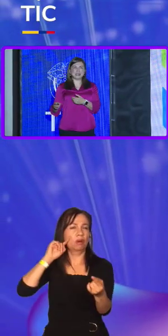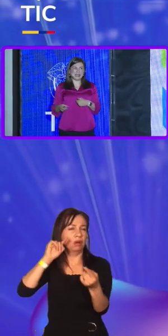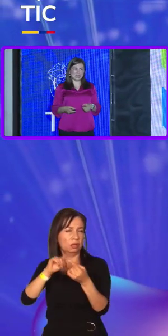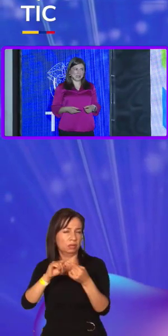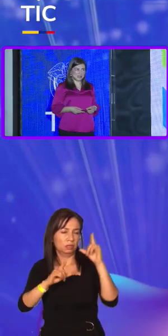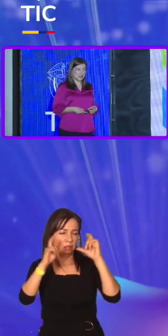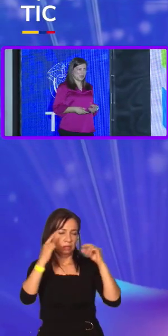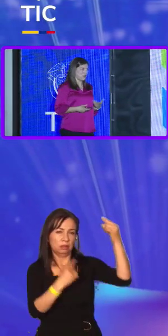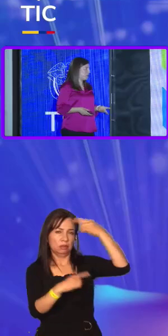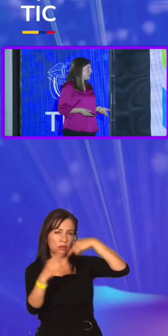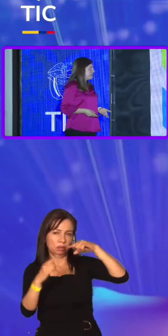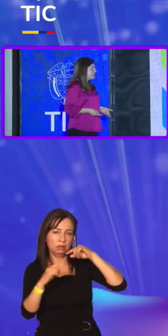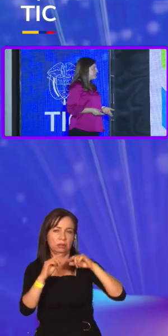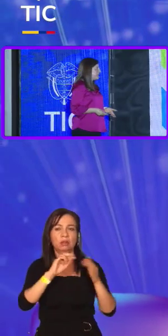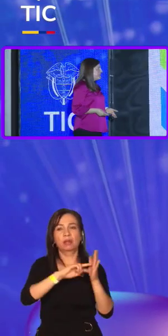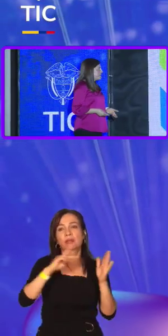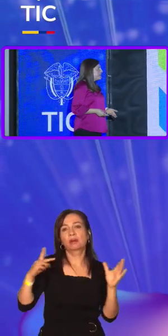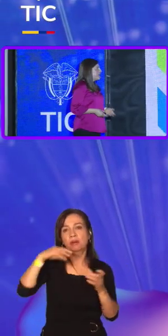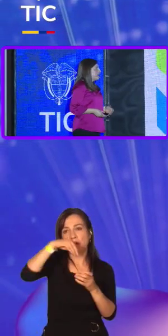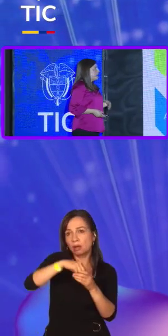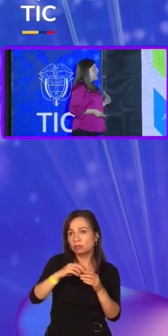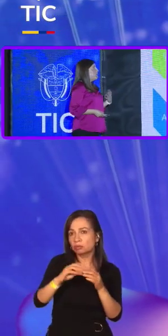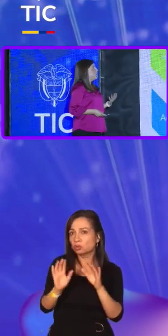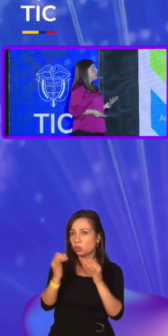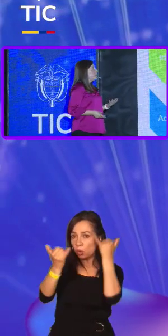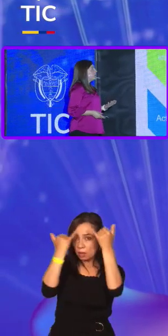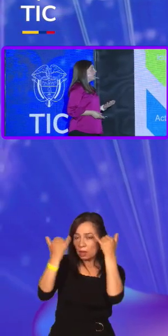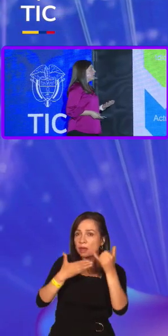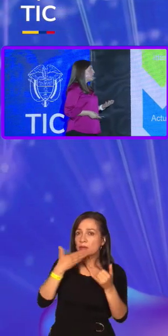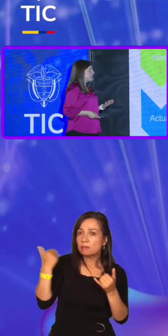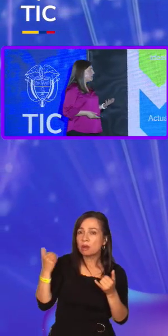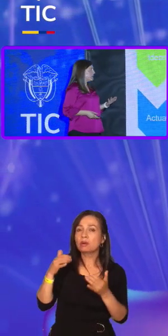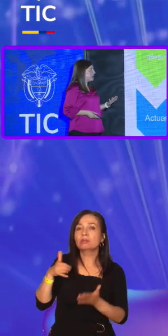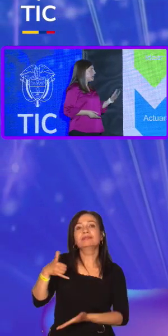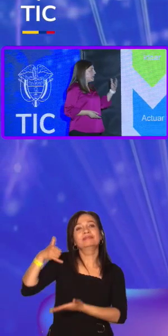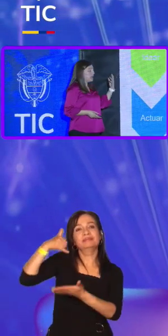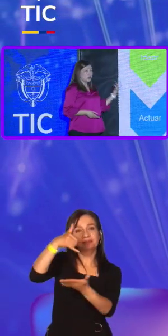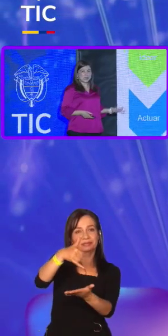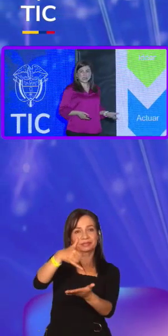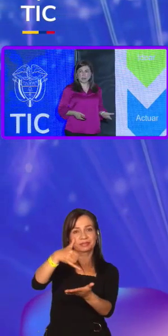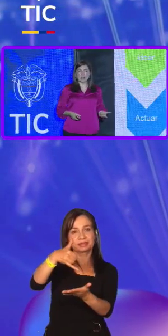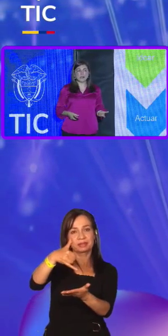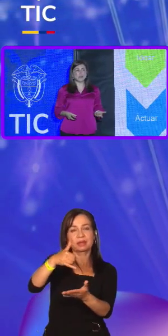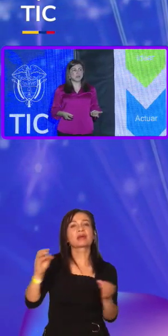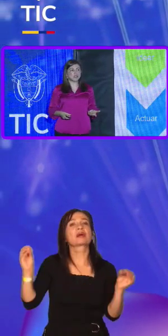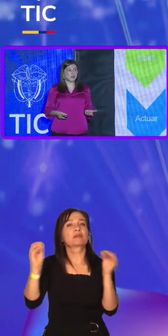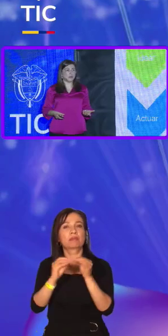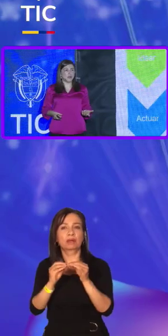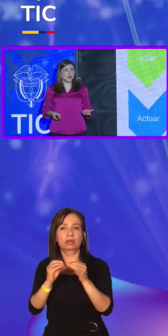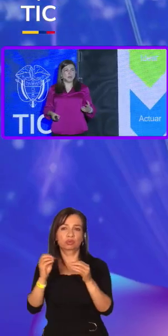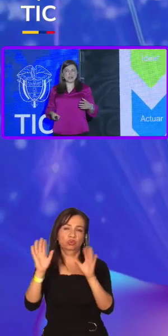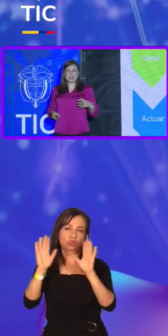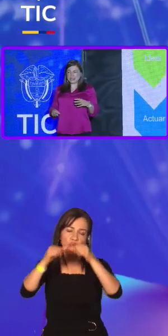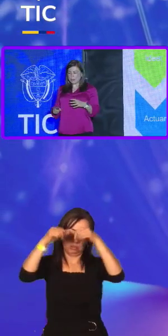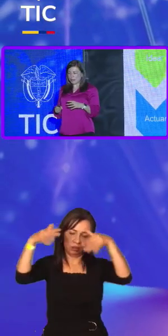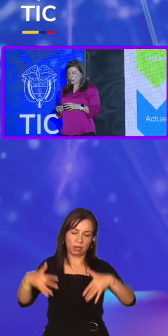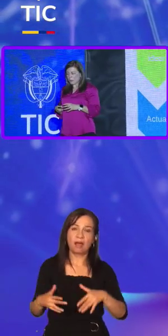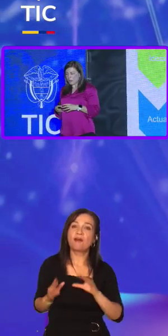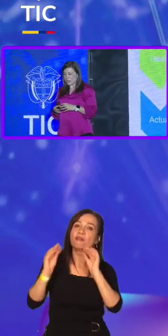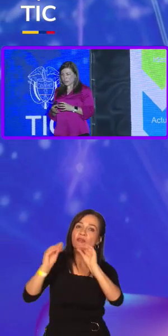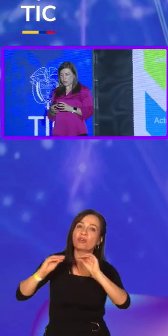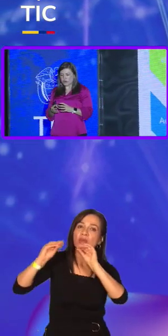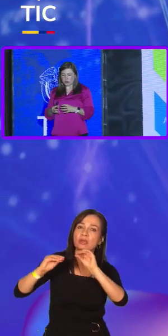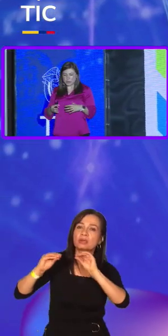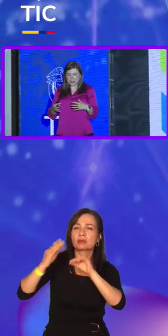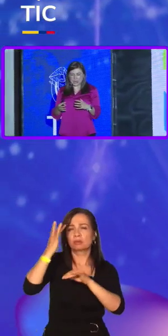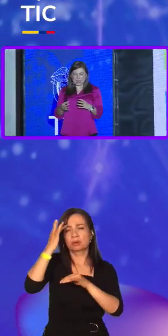los premios de destinos turísticos inteligentes a las mejores iniciativas. Y muy importante resaltar aquí los esquemas de formación, porque